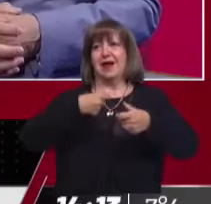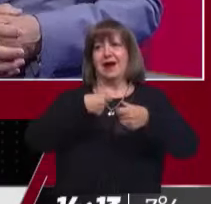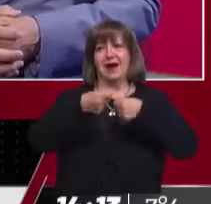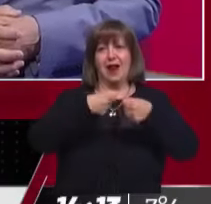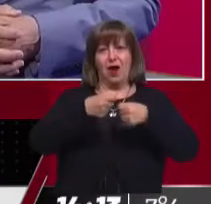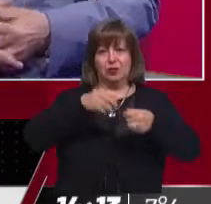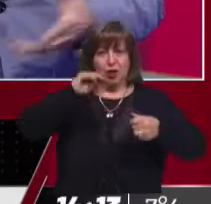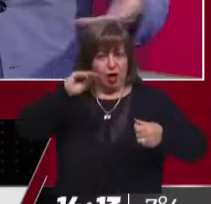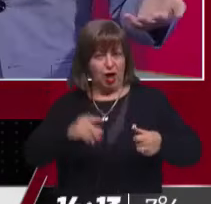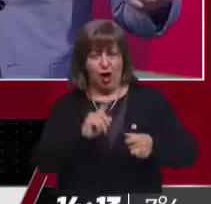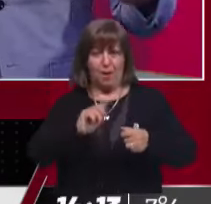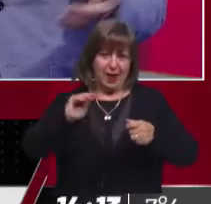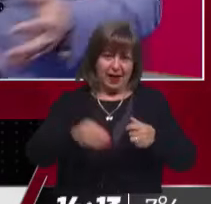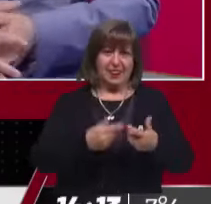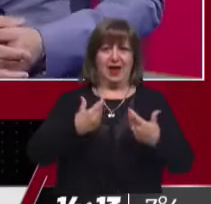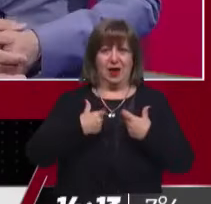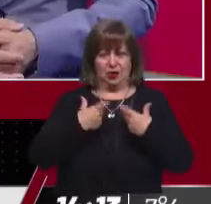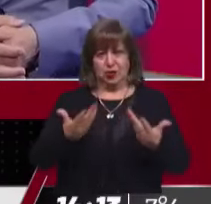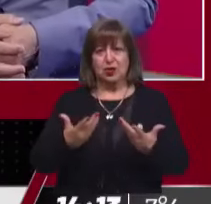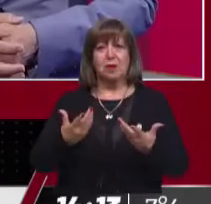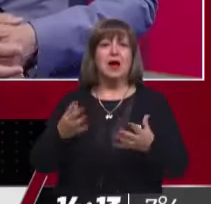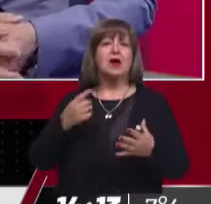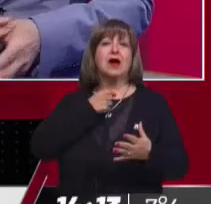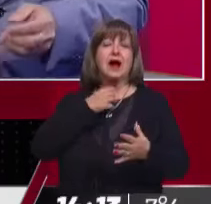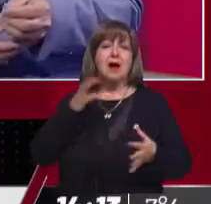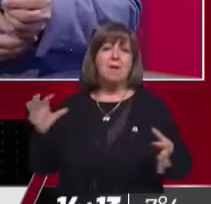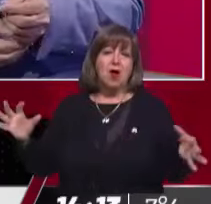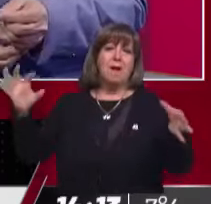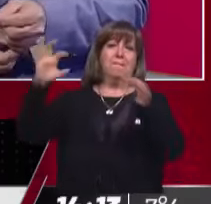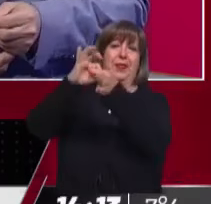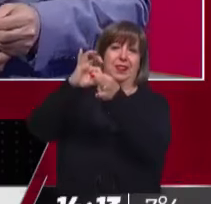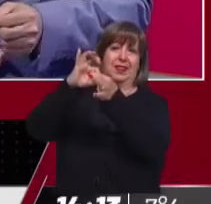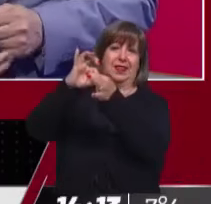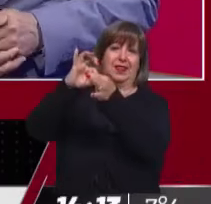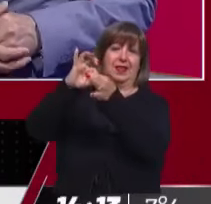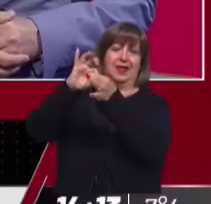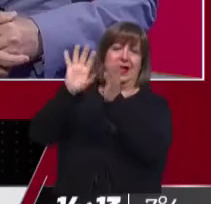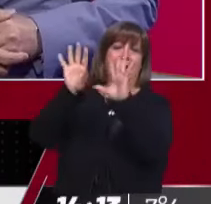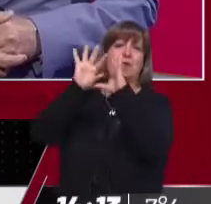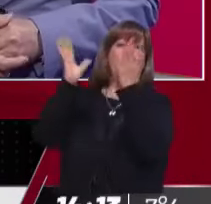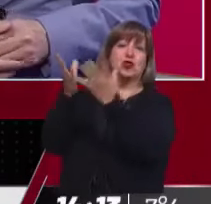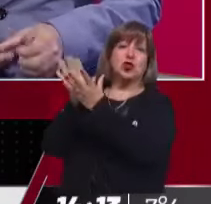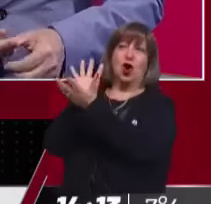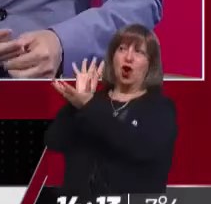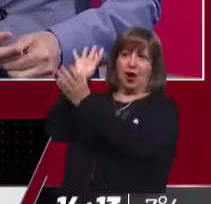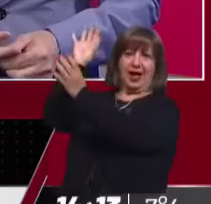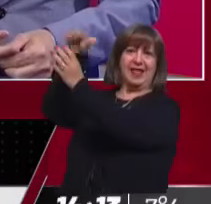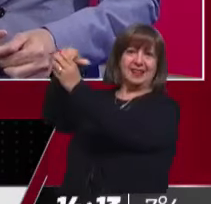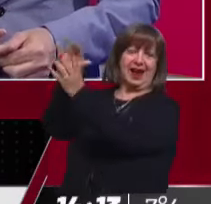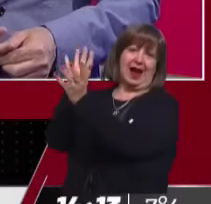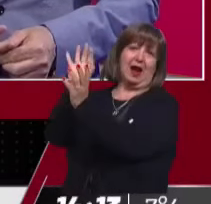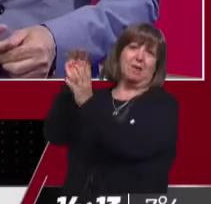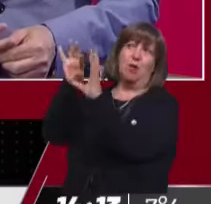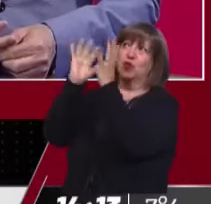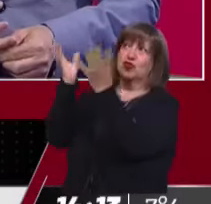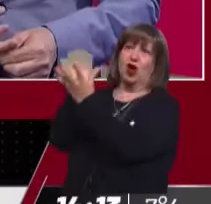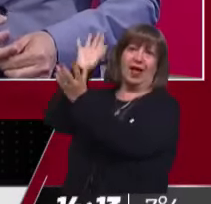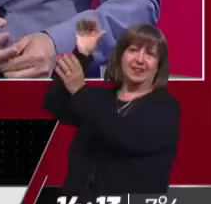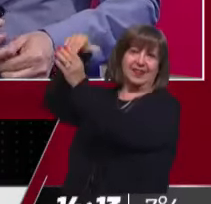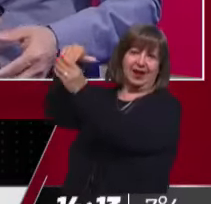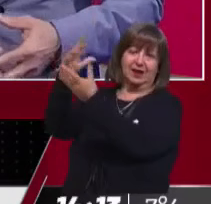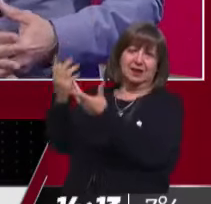objetivo, que es integrarnos al mundo. Perfecto, decías, 19 gobernadores, también van a estar expresidentes, sabemos